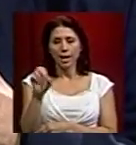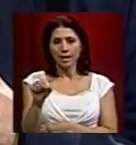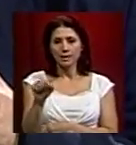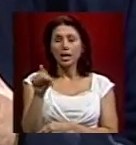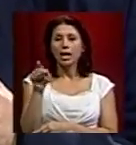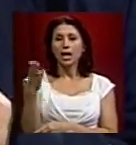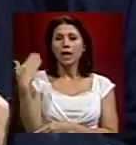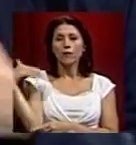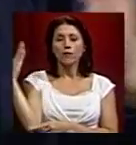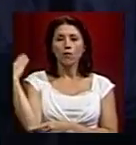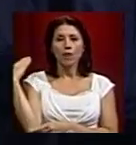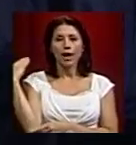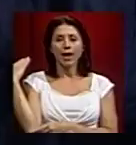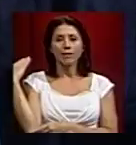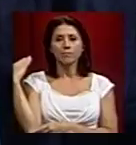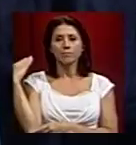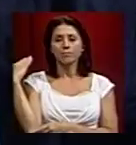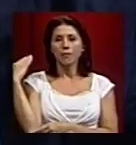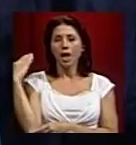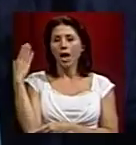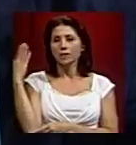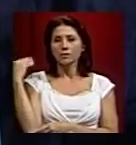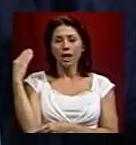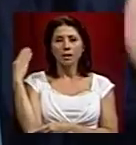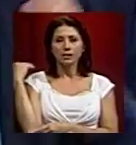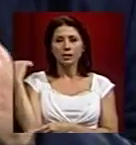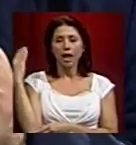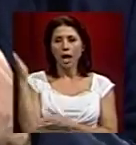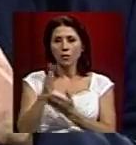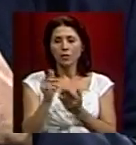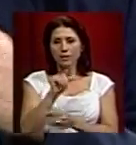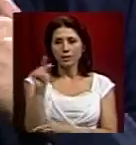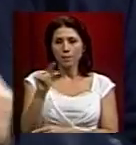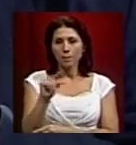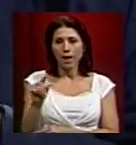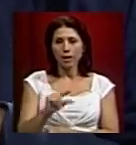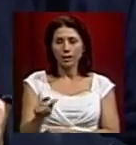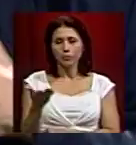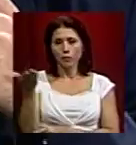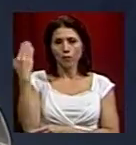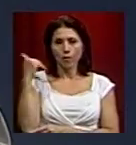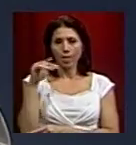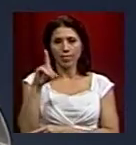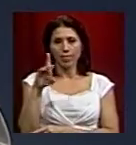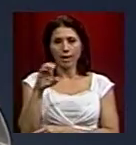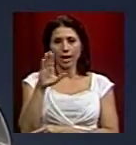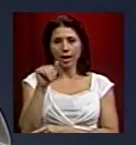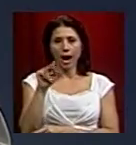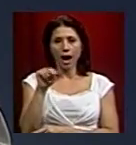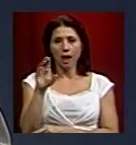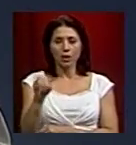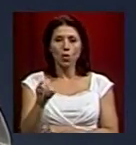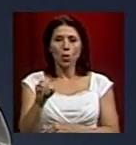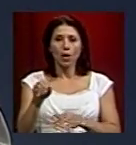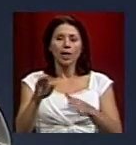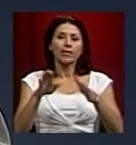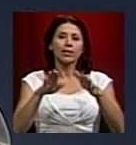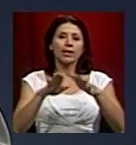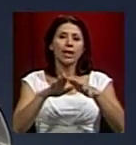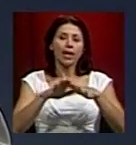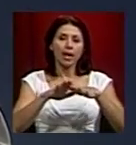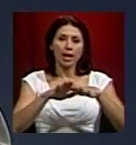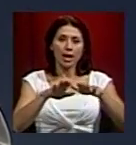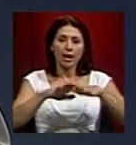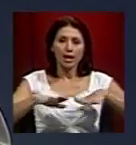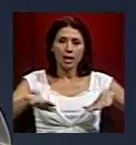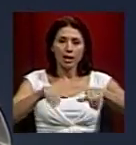fue hasta hace semanas el decano del campus de Costa Rica del